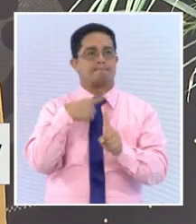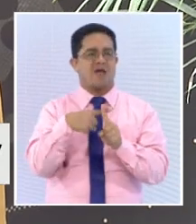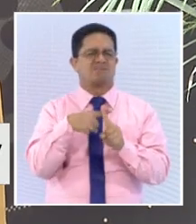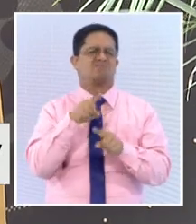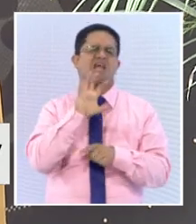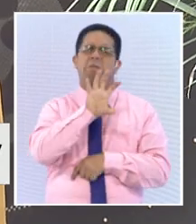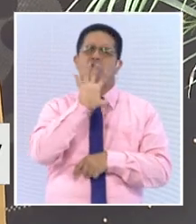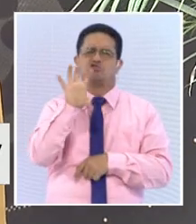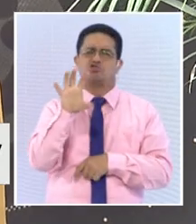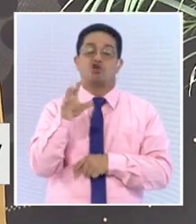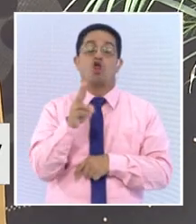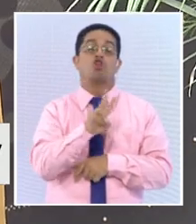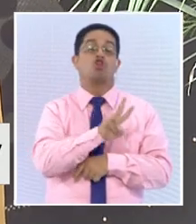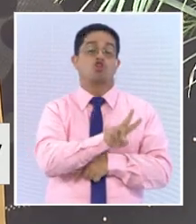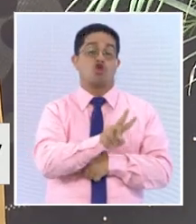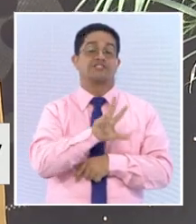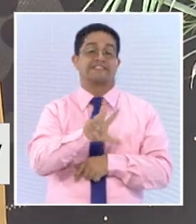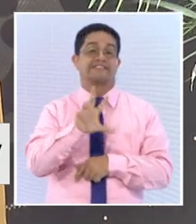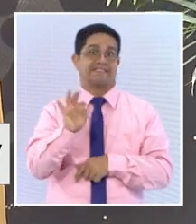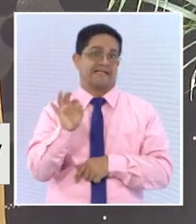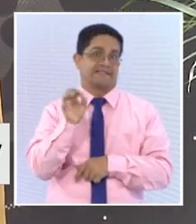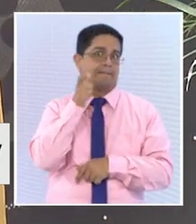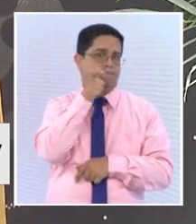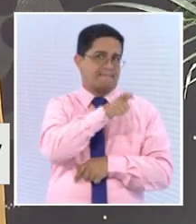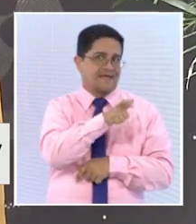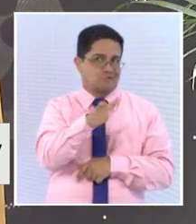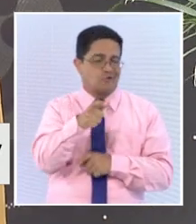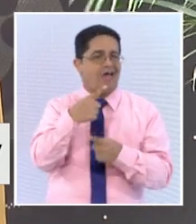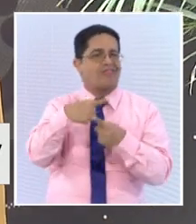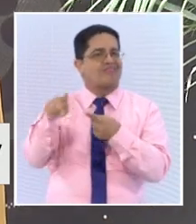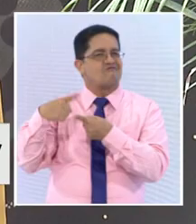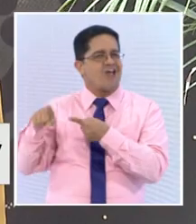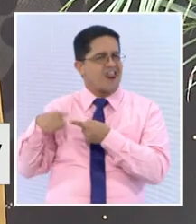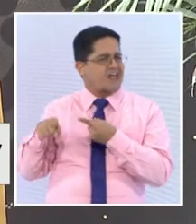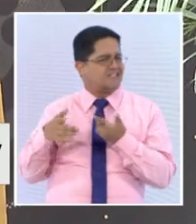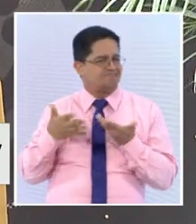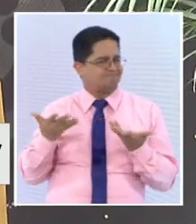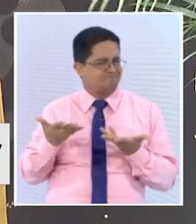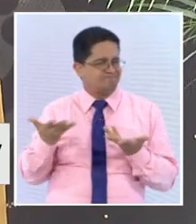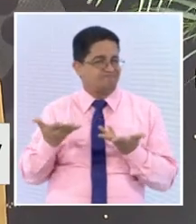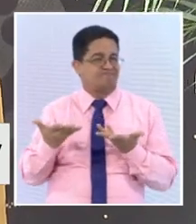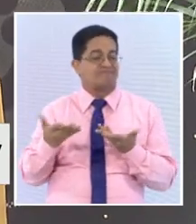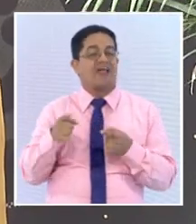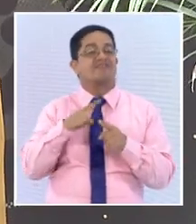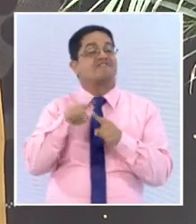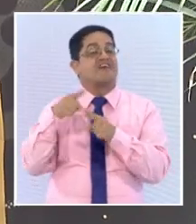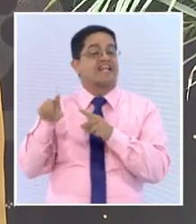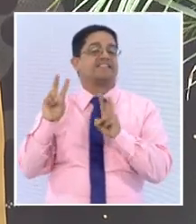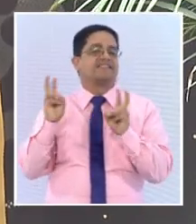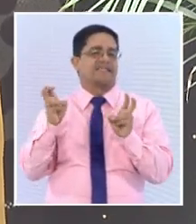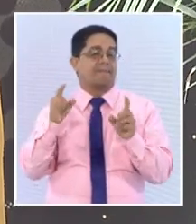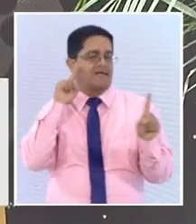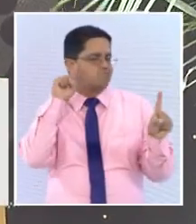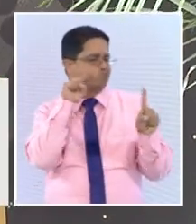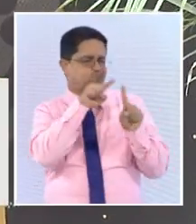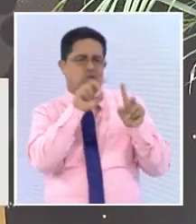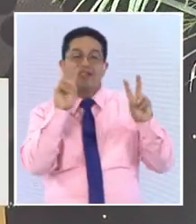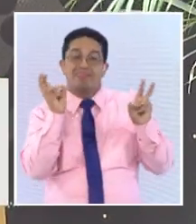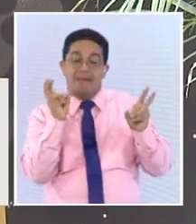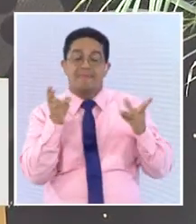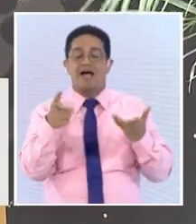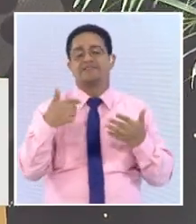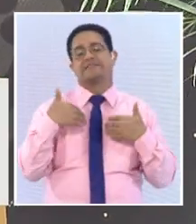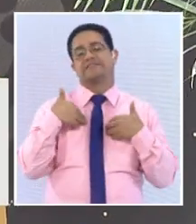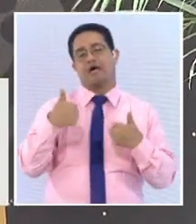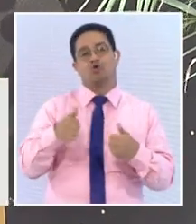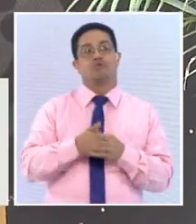con 230 expositores de diferentes sectores donde destaca la salud como prioridad. Leopoldo Maiso nos acompaña